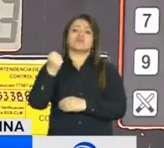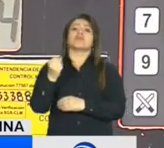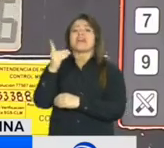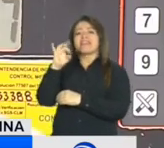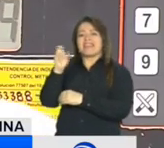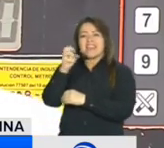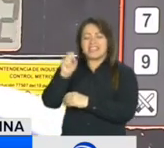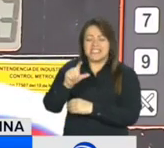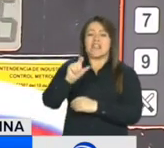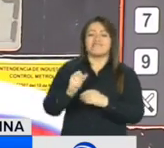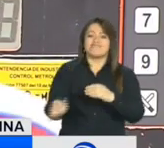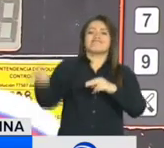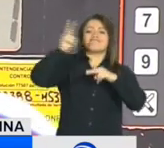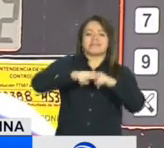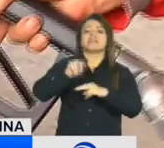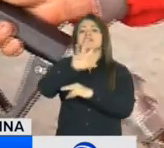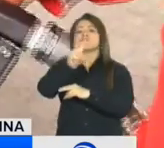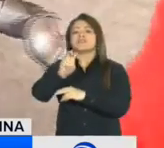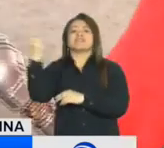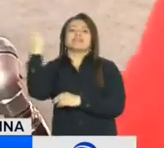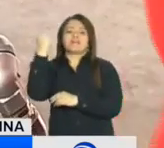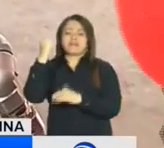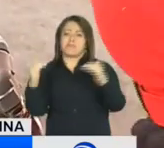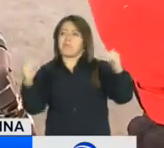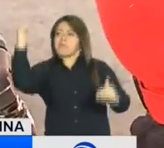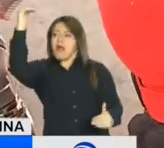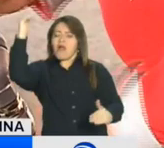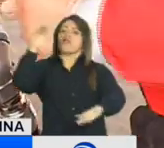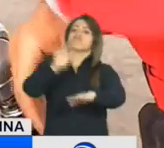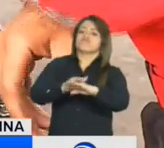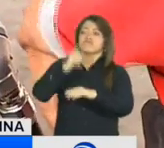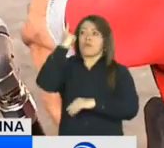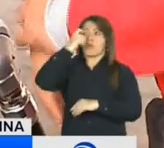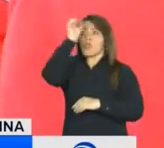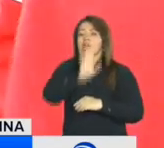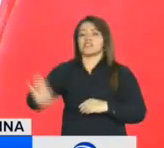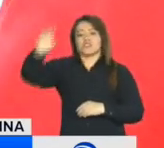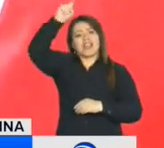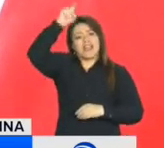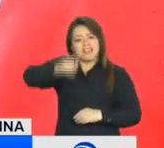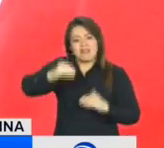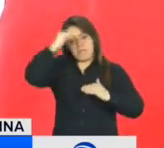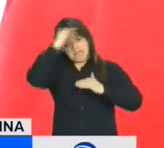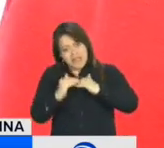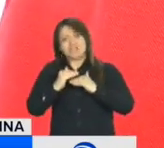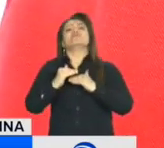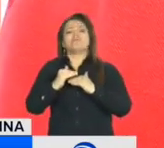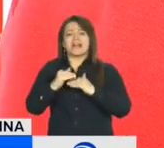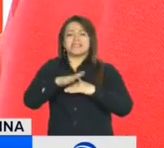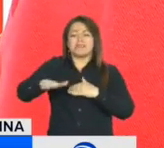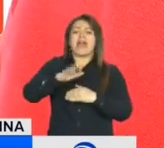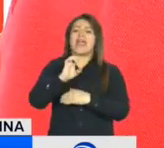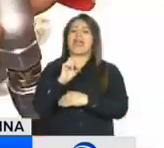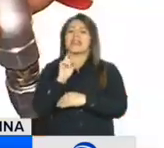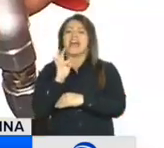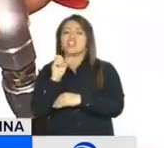diésel aumentó 57 pesos, razón por la cual se le hace un llamado al gobierno nacional para intervenir el costo de producción de etanol